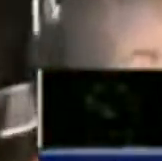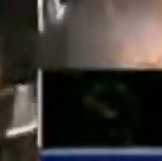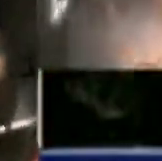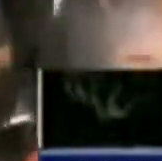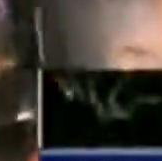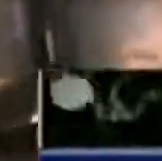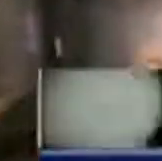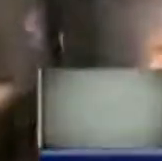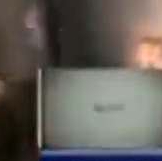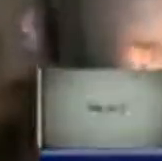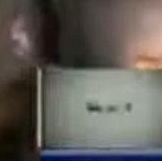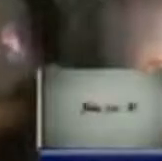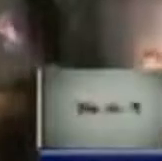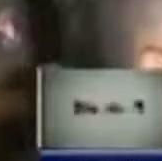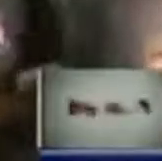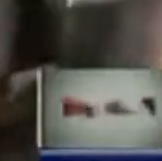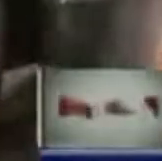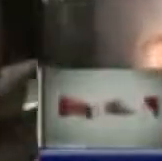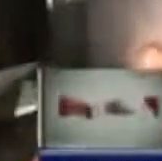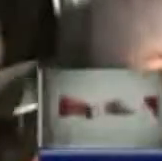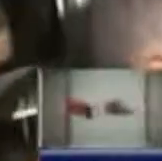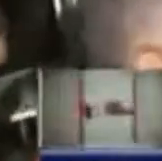sabor dominados